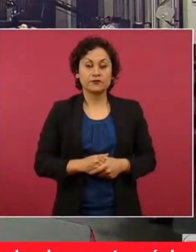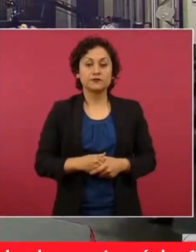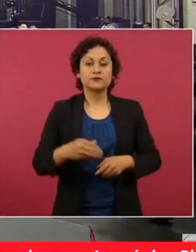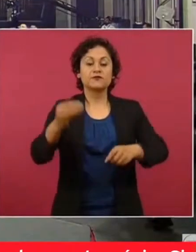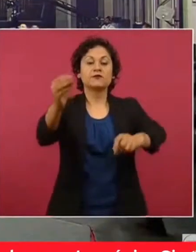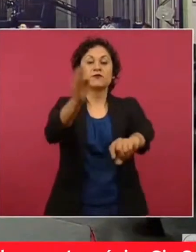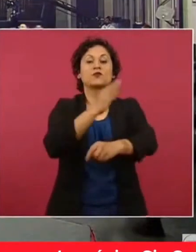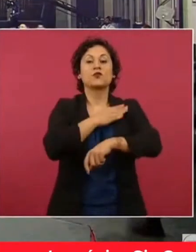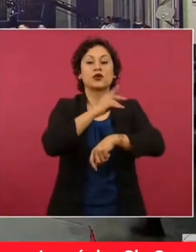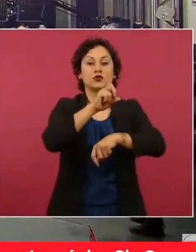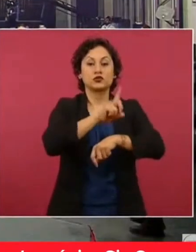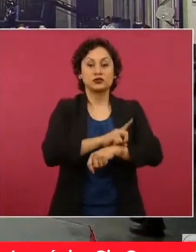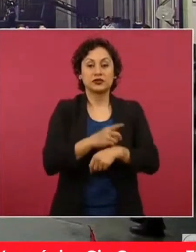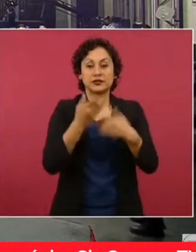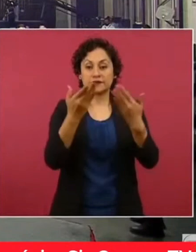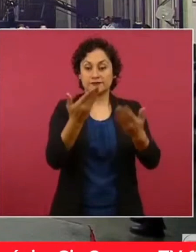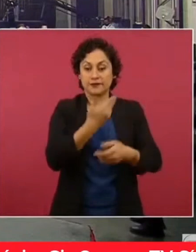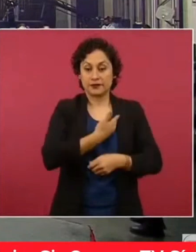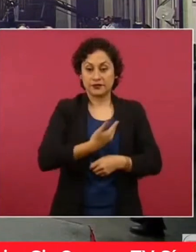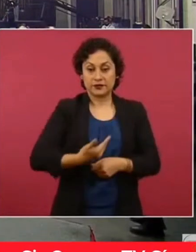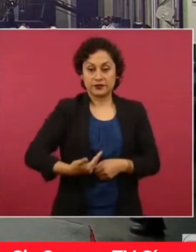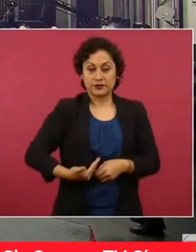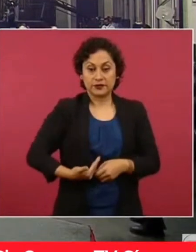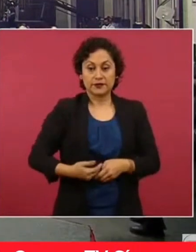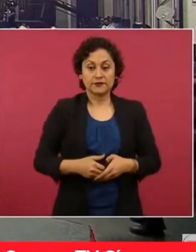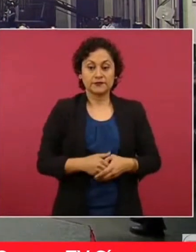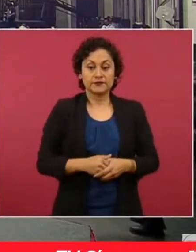Muy buenos días, señor presidente,